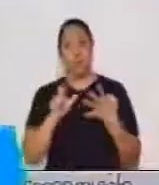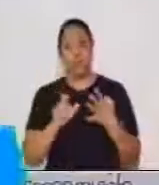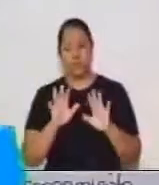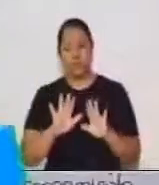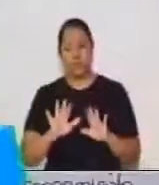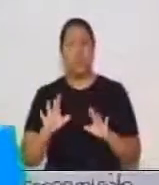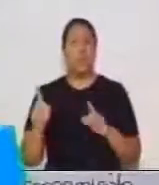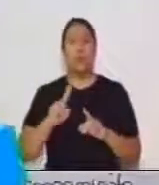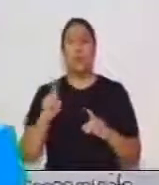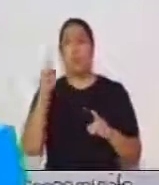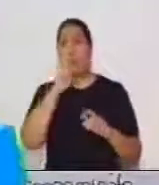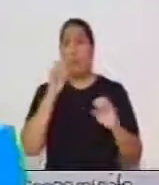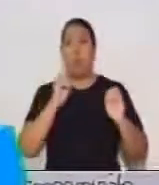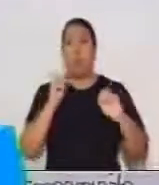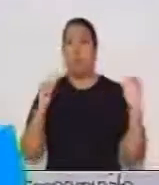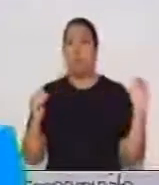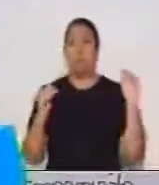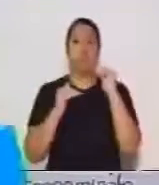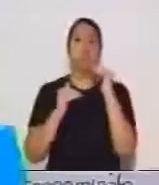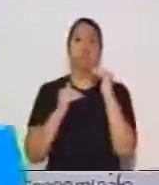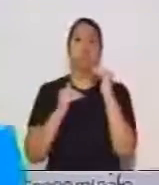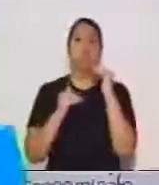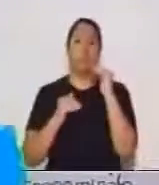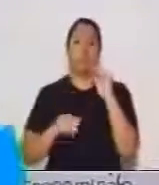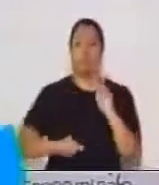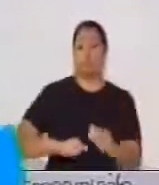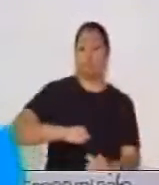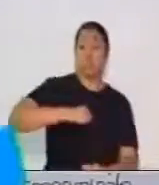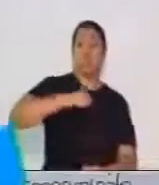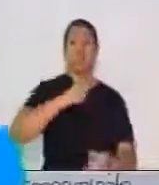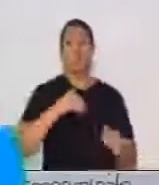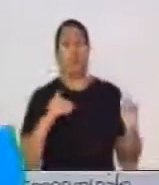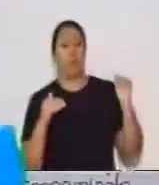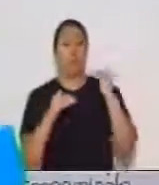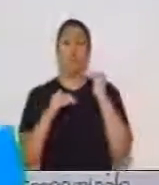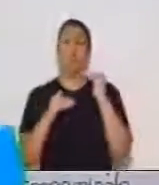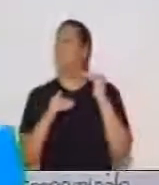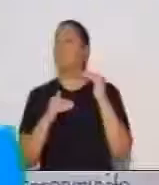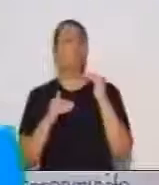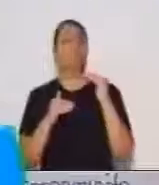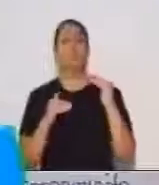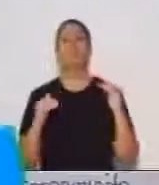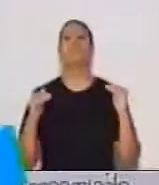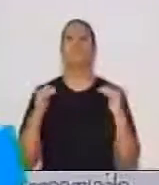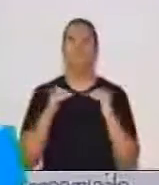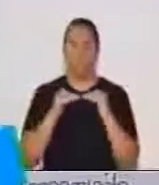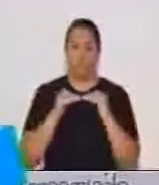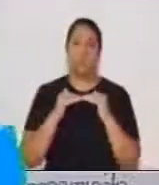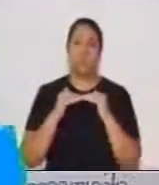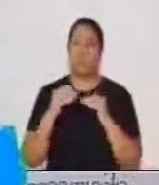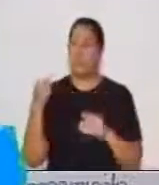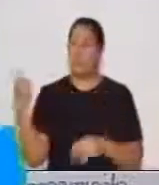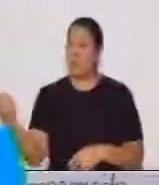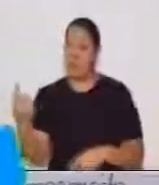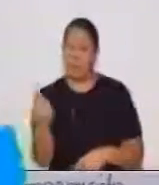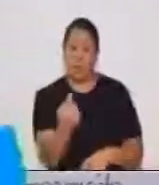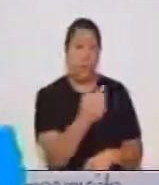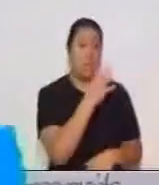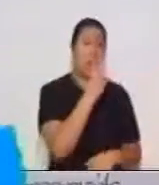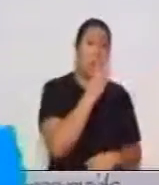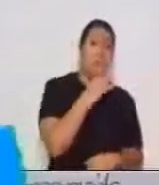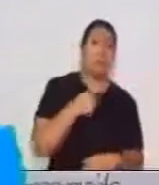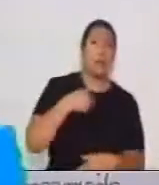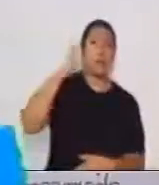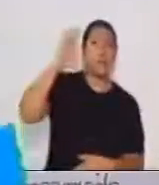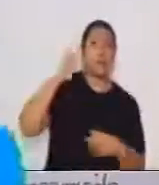mesa redonda no hay distinción, no hay jerarquías. Cada integrante da su punto de vista de la misma